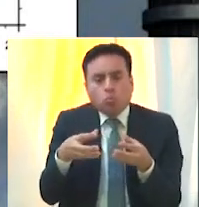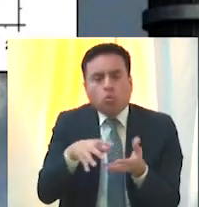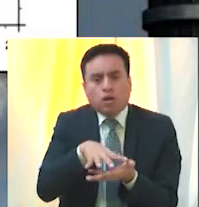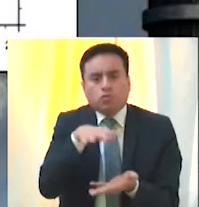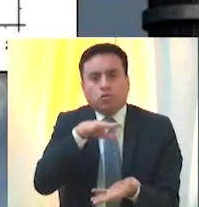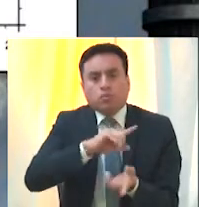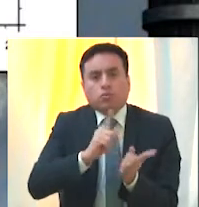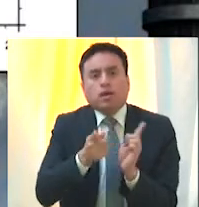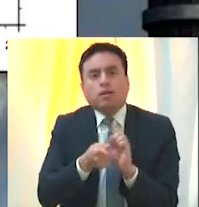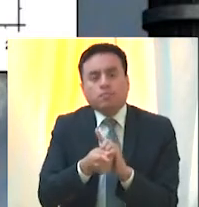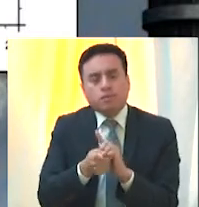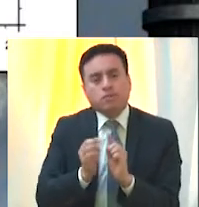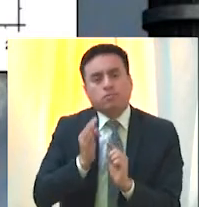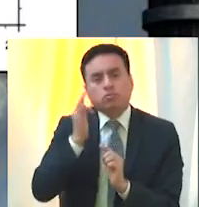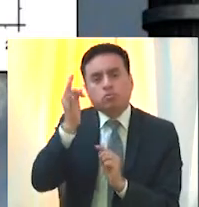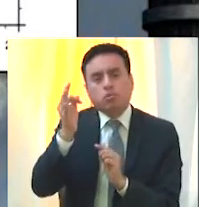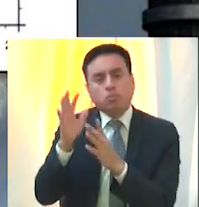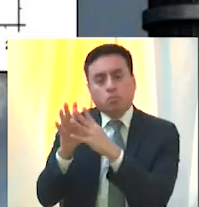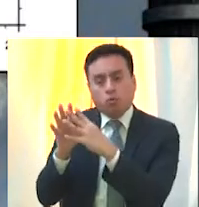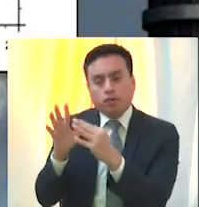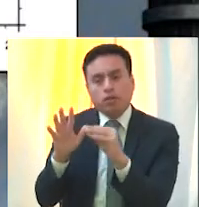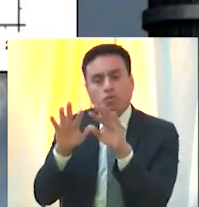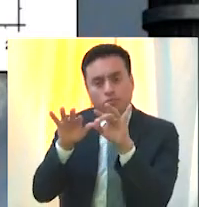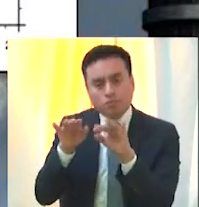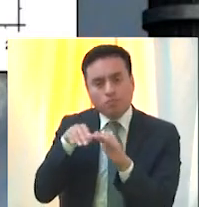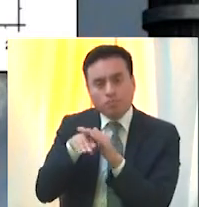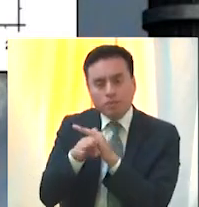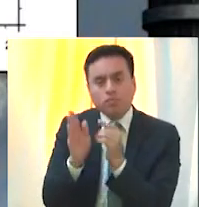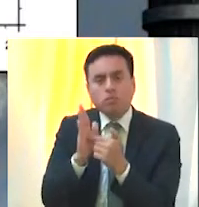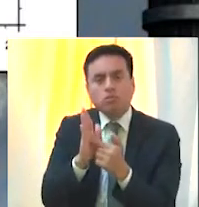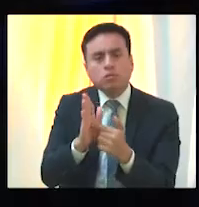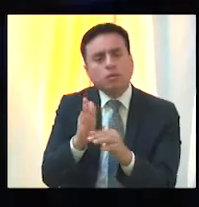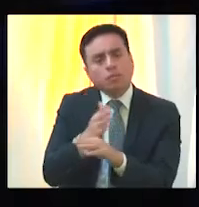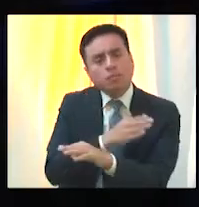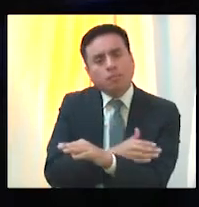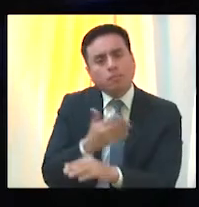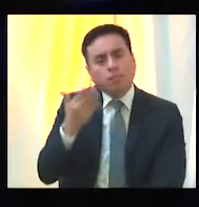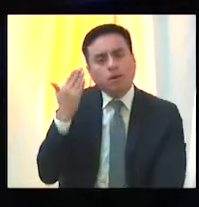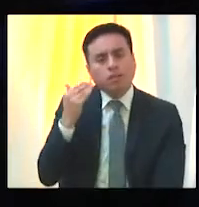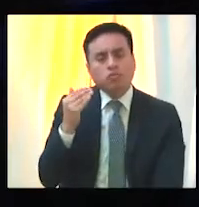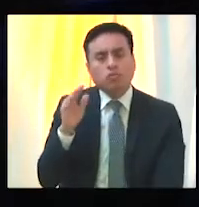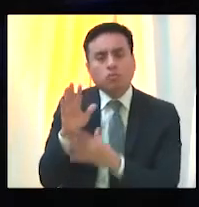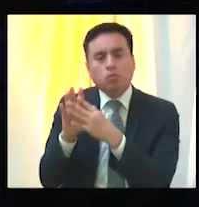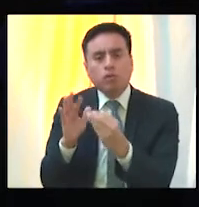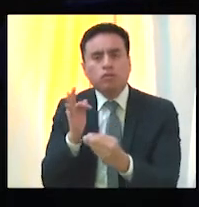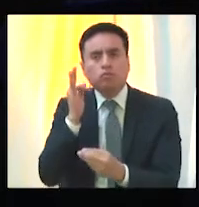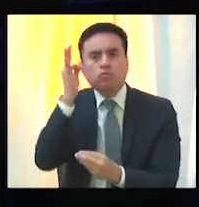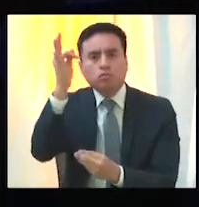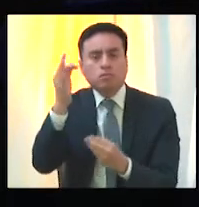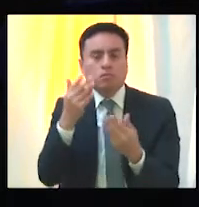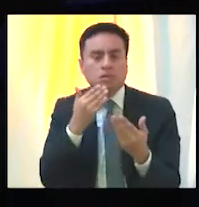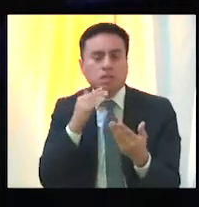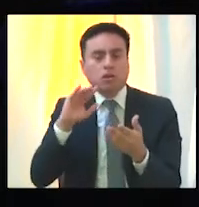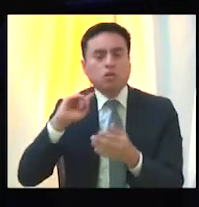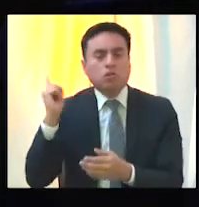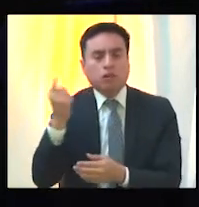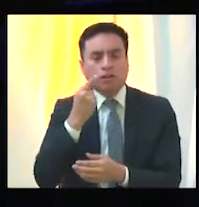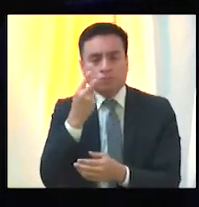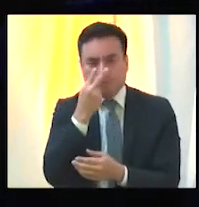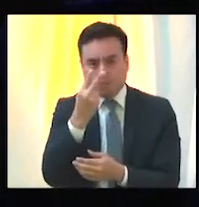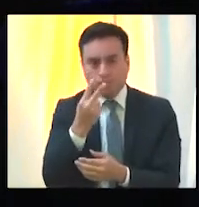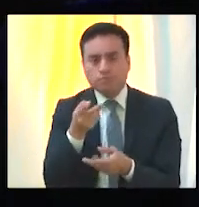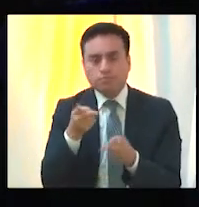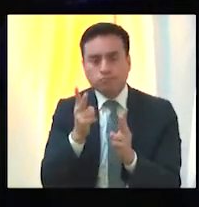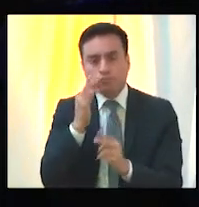los pasamos a través de los mismos modelos que les hablé previamente para simular el pasado, estos modelos climáticos globales, y eso nos permite ver el